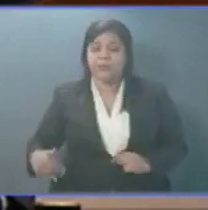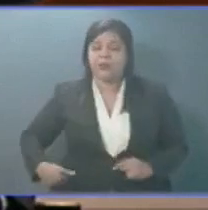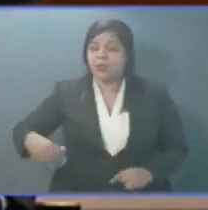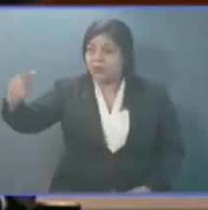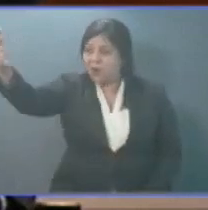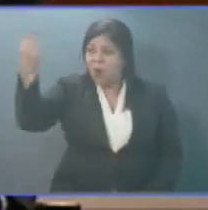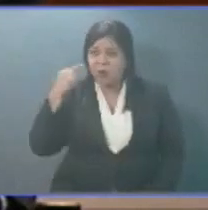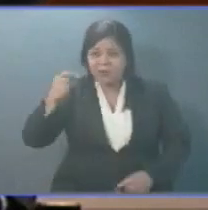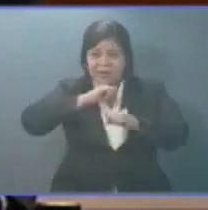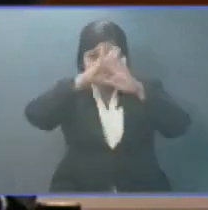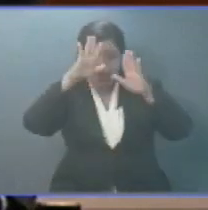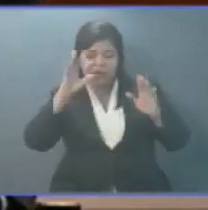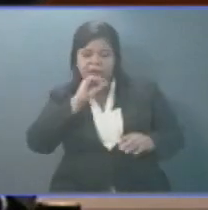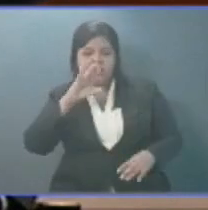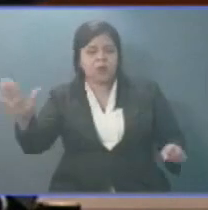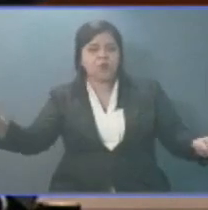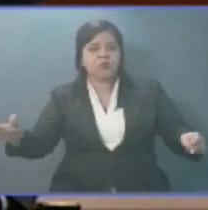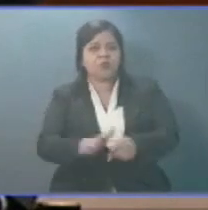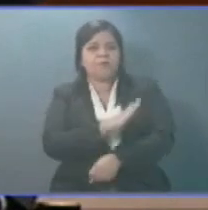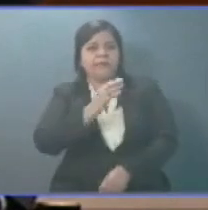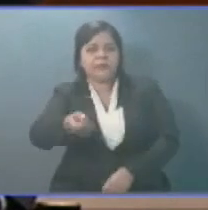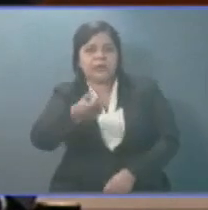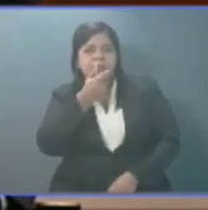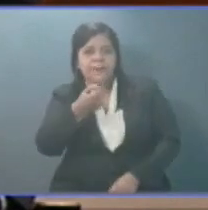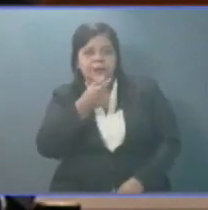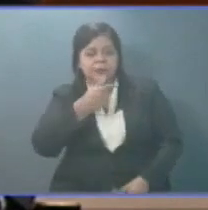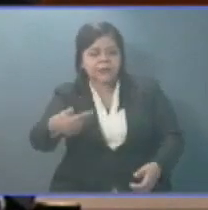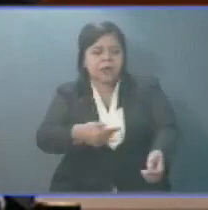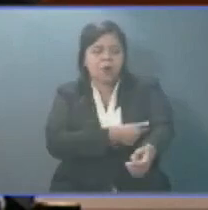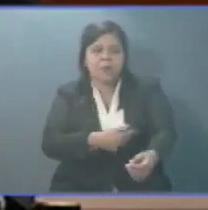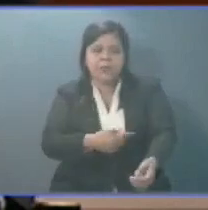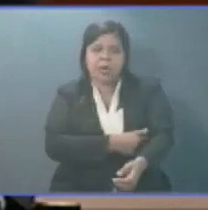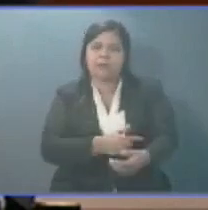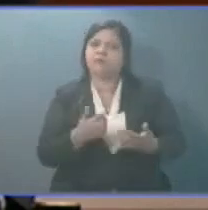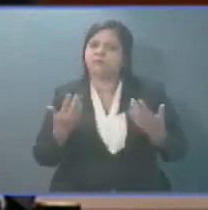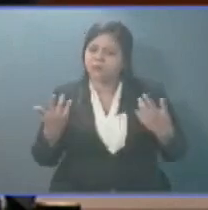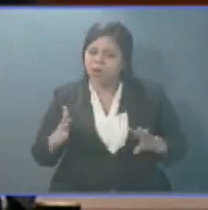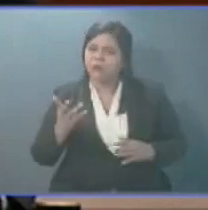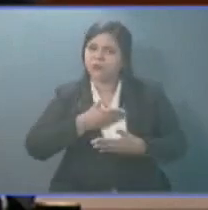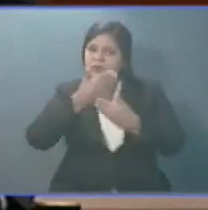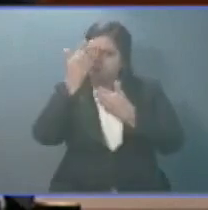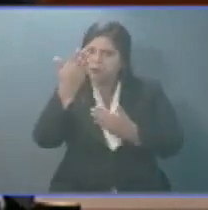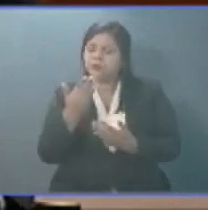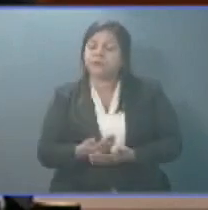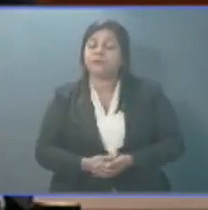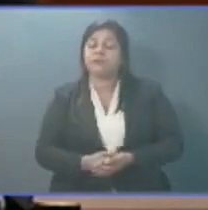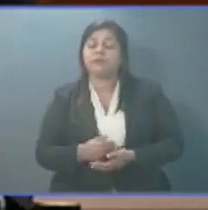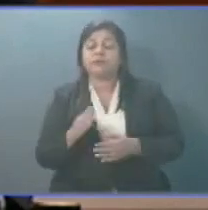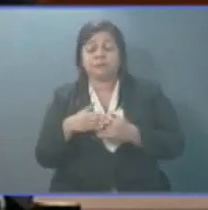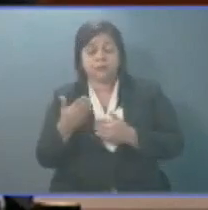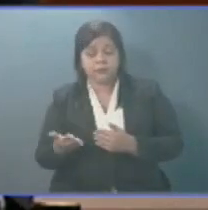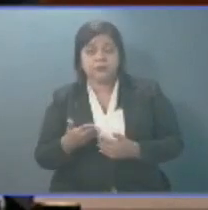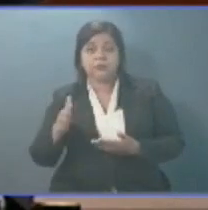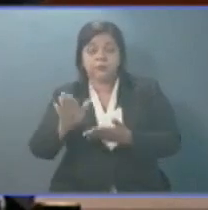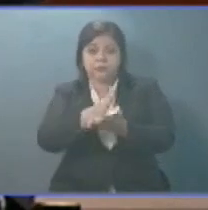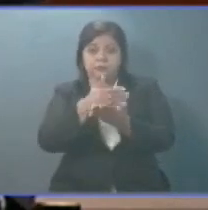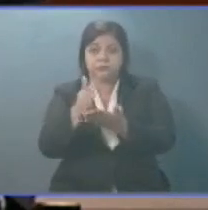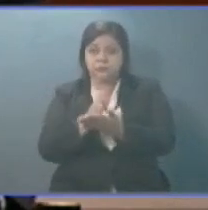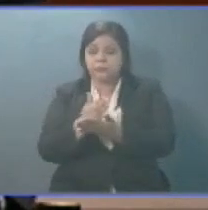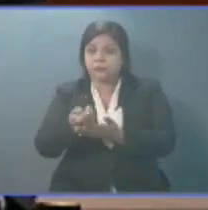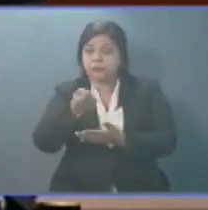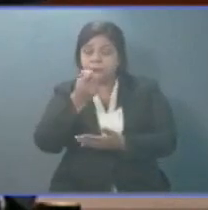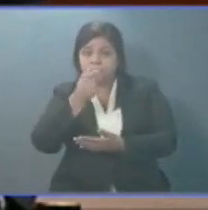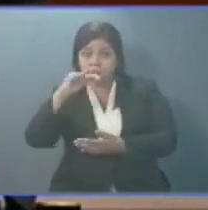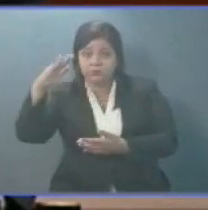expresa de abastecer las farmacias y así se ha hecho se hizo una redistribución nacional de